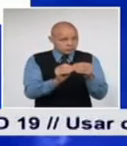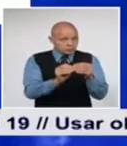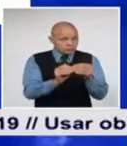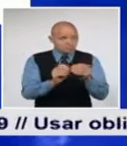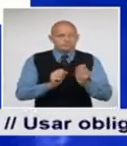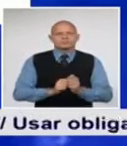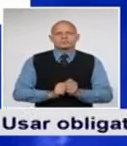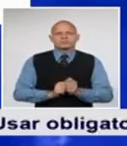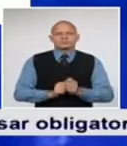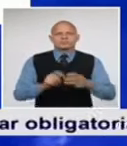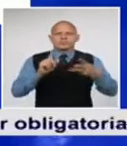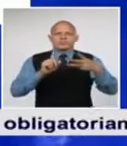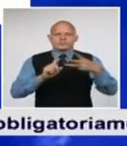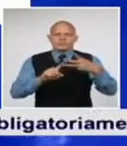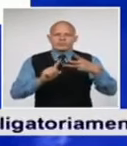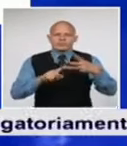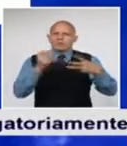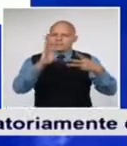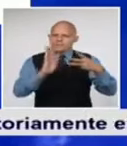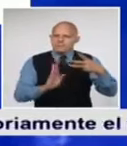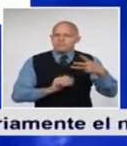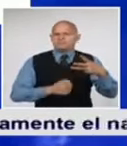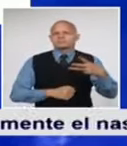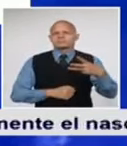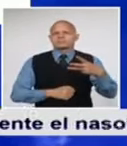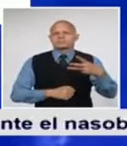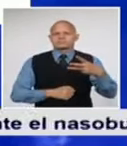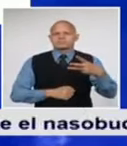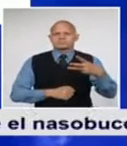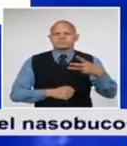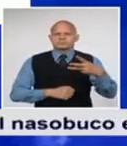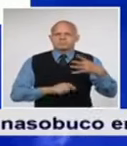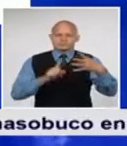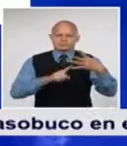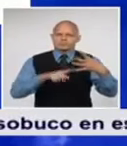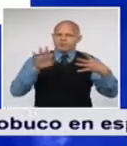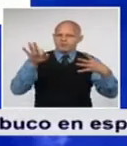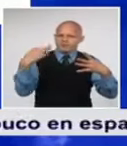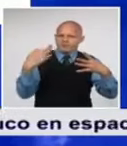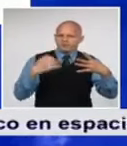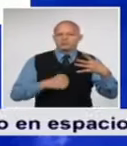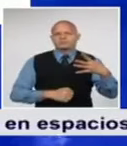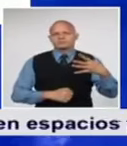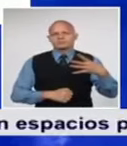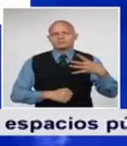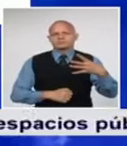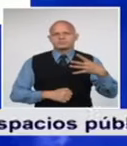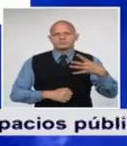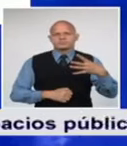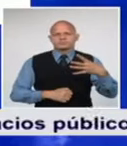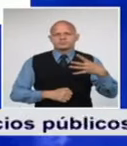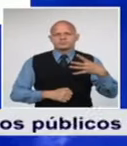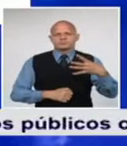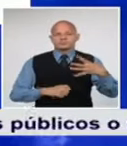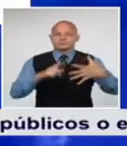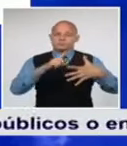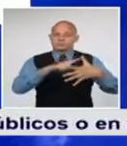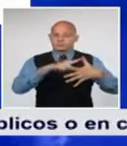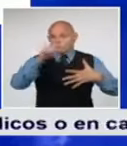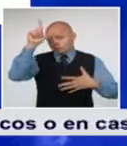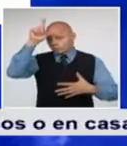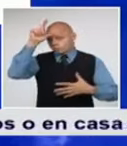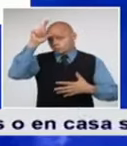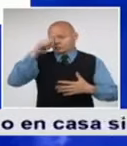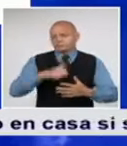de 19 millones, Brasil con más de 14, Francia con más de 5 millones y medio y Turquía con más